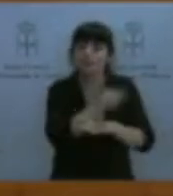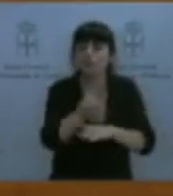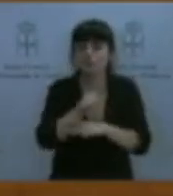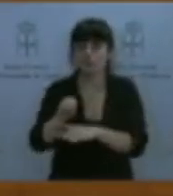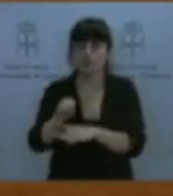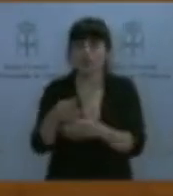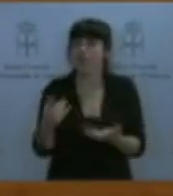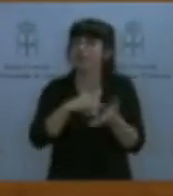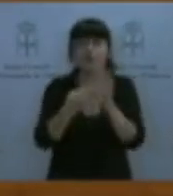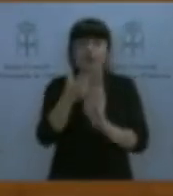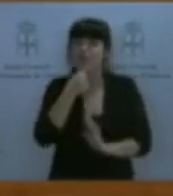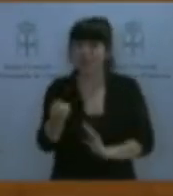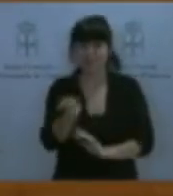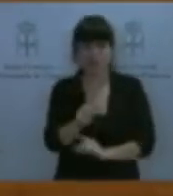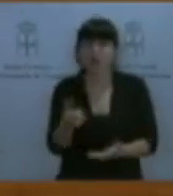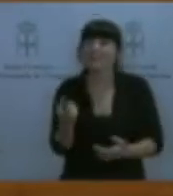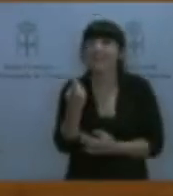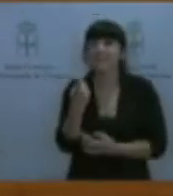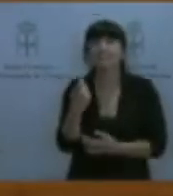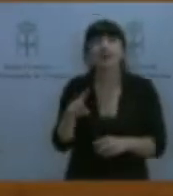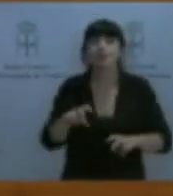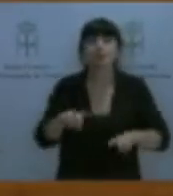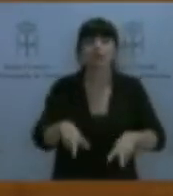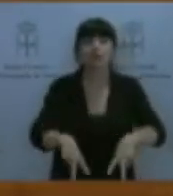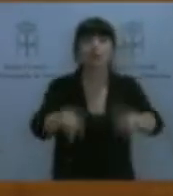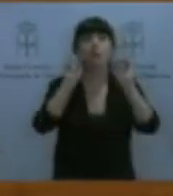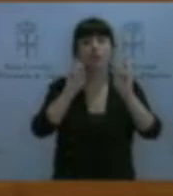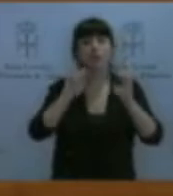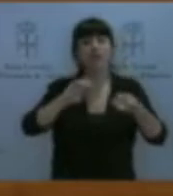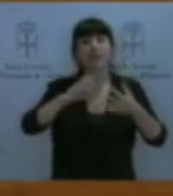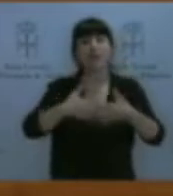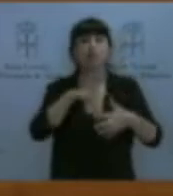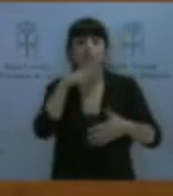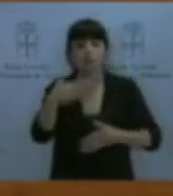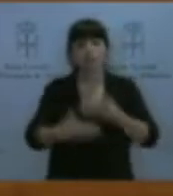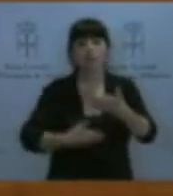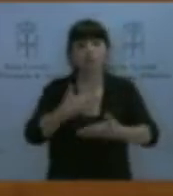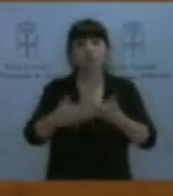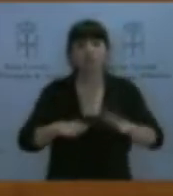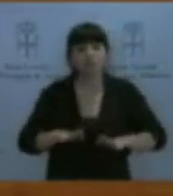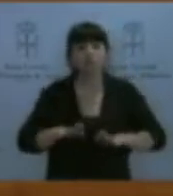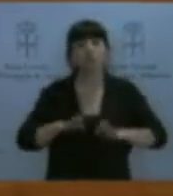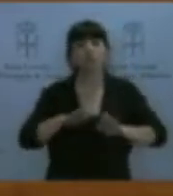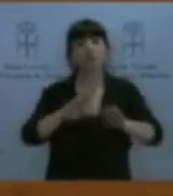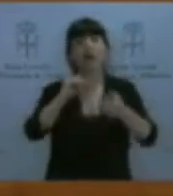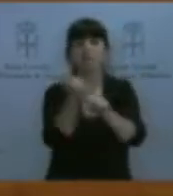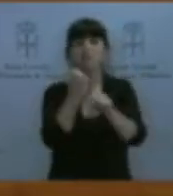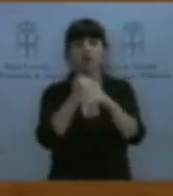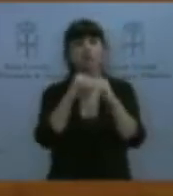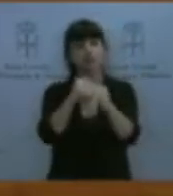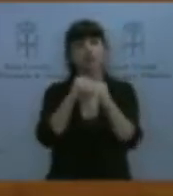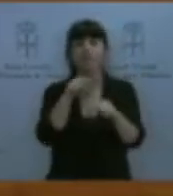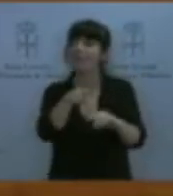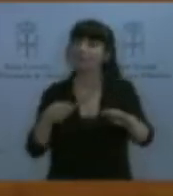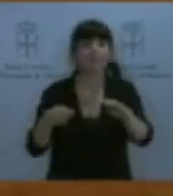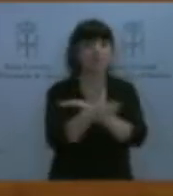Necesitamos modernizar nuestra industria porque avanzar progresivamente hacia modelos de empleo sostenibles será la mejor inversión que podremos hacer. Y es el